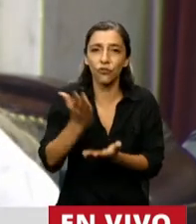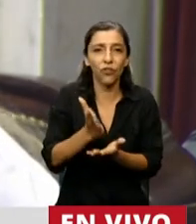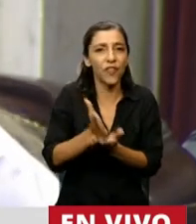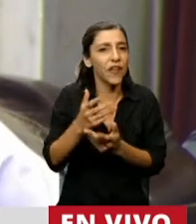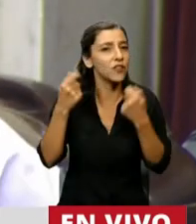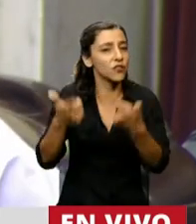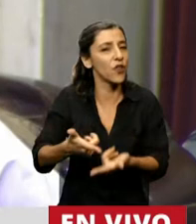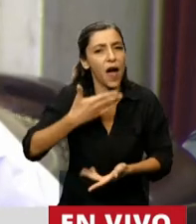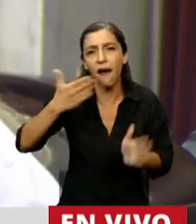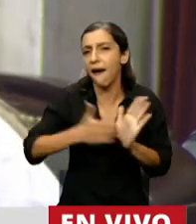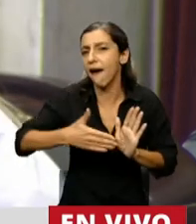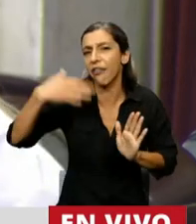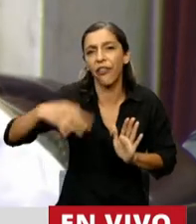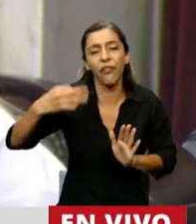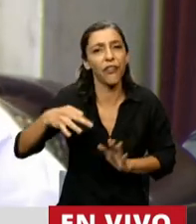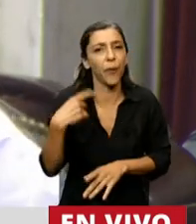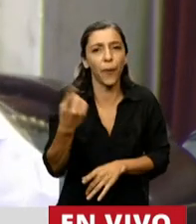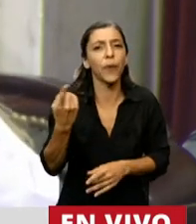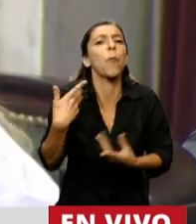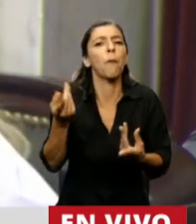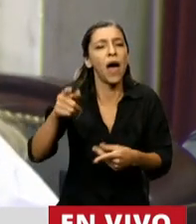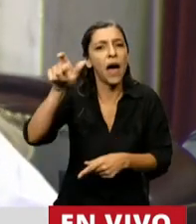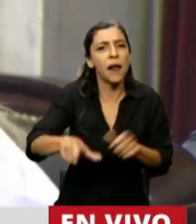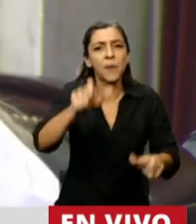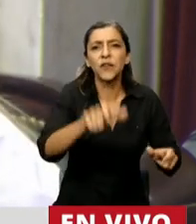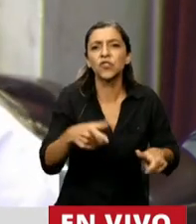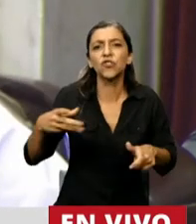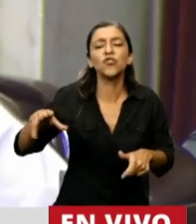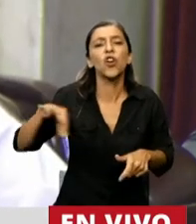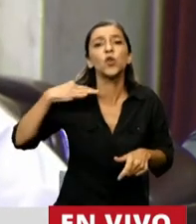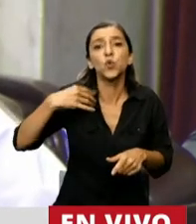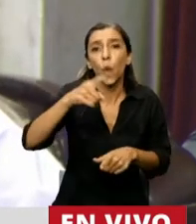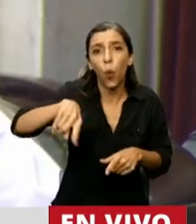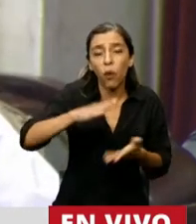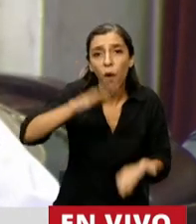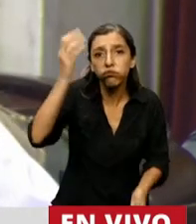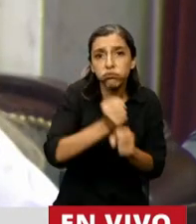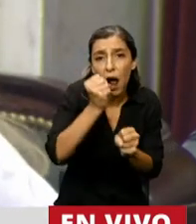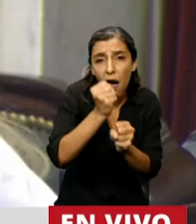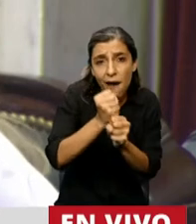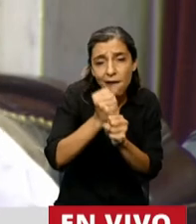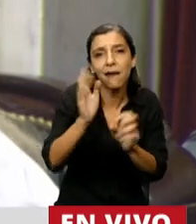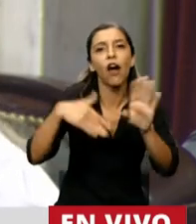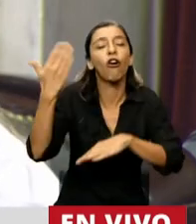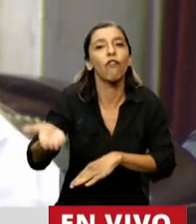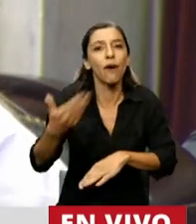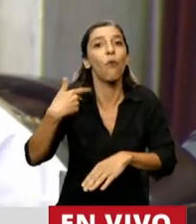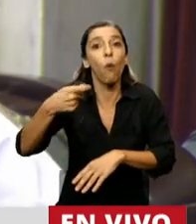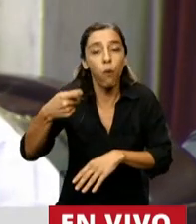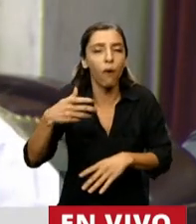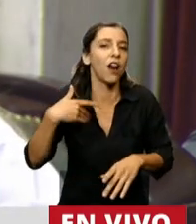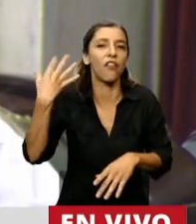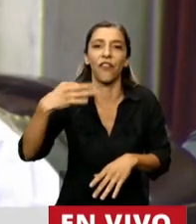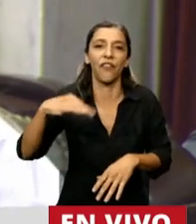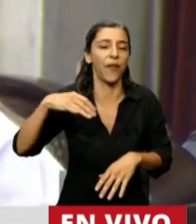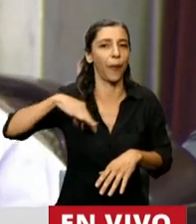que los beneficiarios mantengan el nivel de vida acorde al que tuvieron en sus años de trabajo. Después de que vencieron los 180